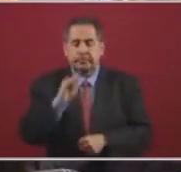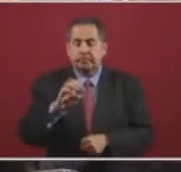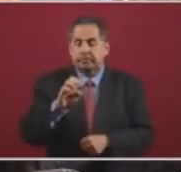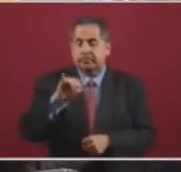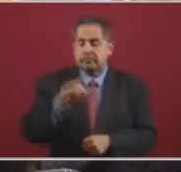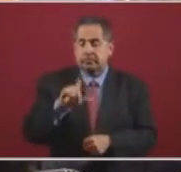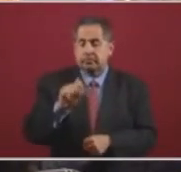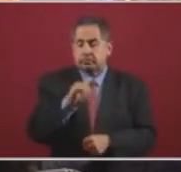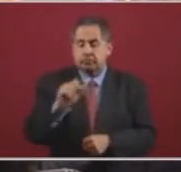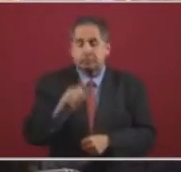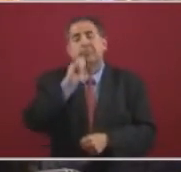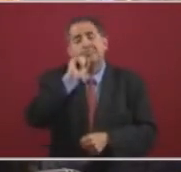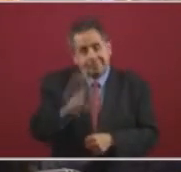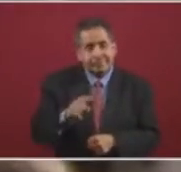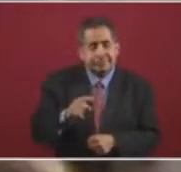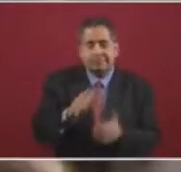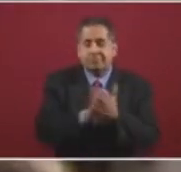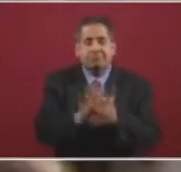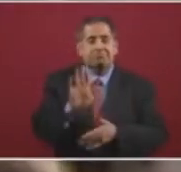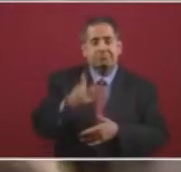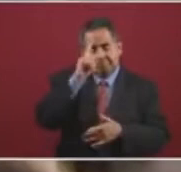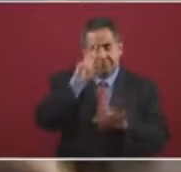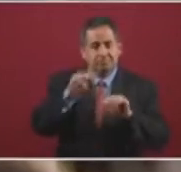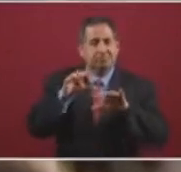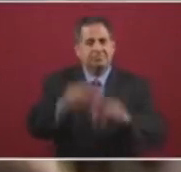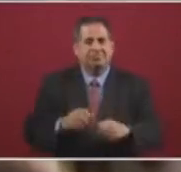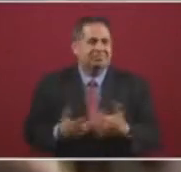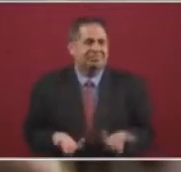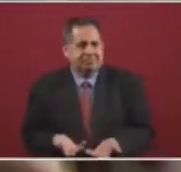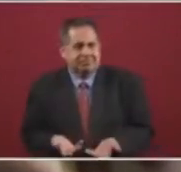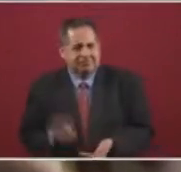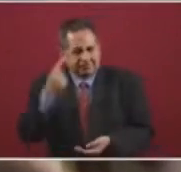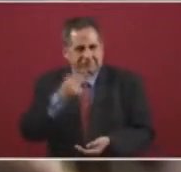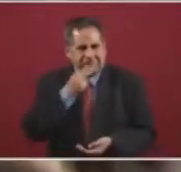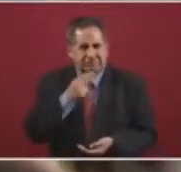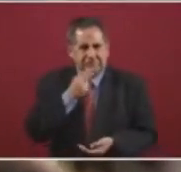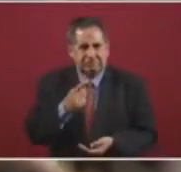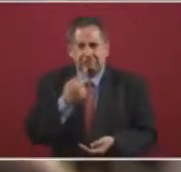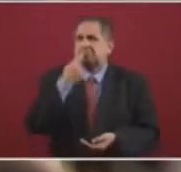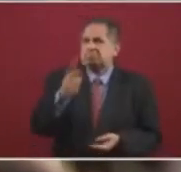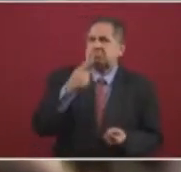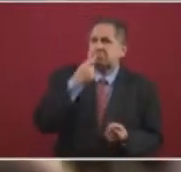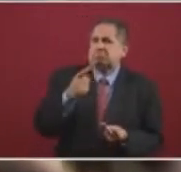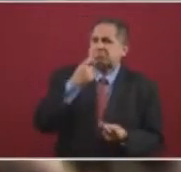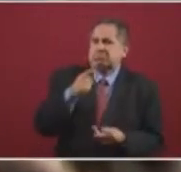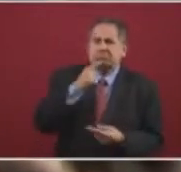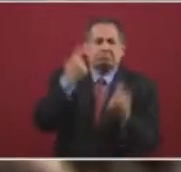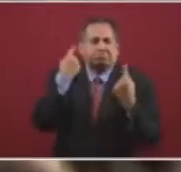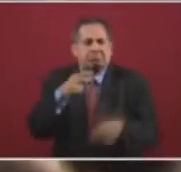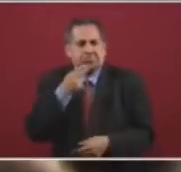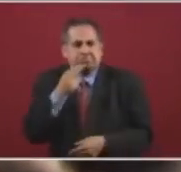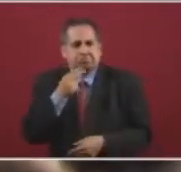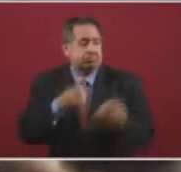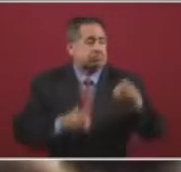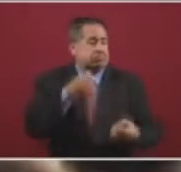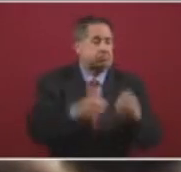también una suspensión para evitar una orden de aprehensión. ¿De qué serviría entonces estar presentando tantas denuncias